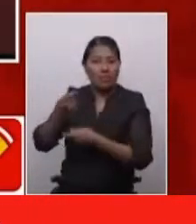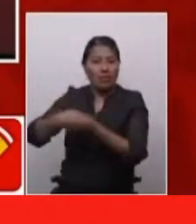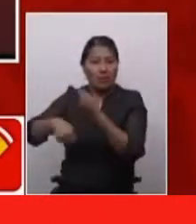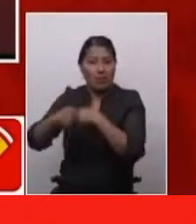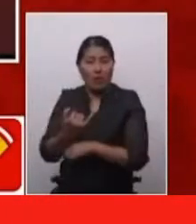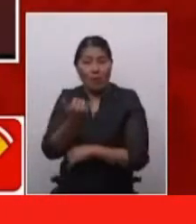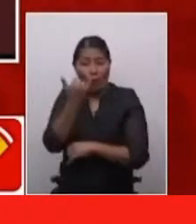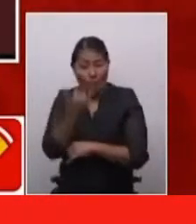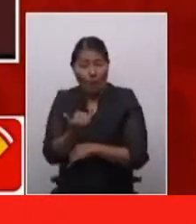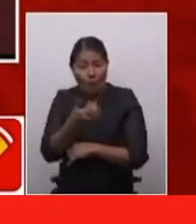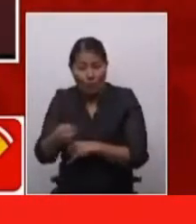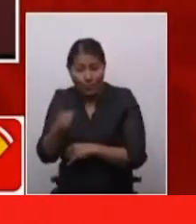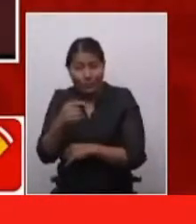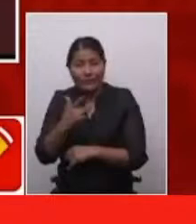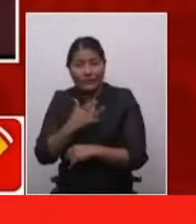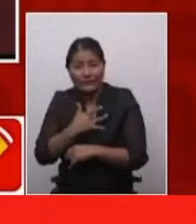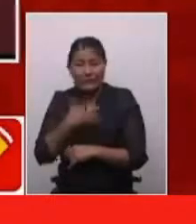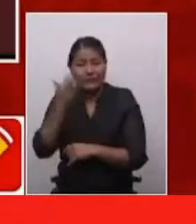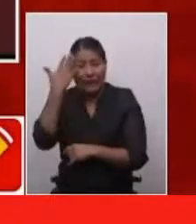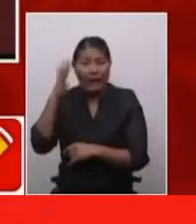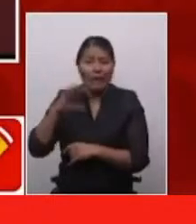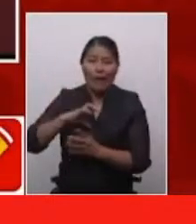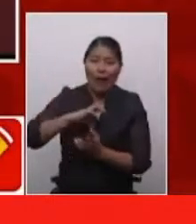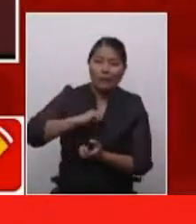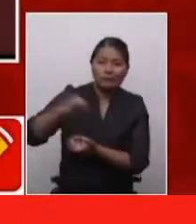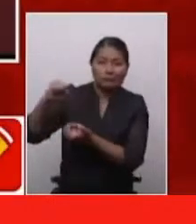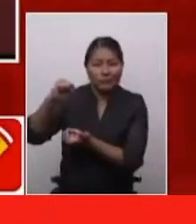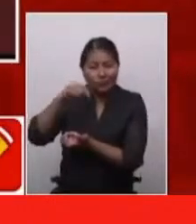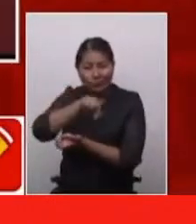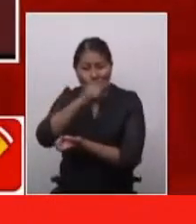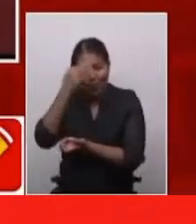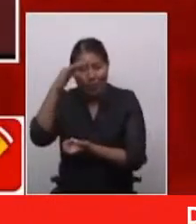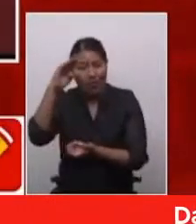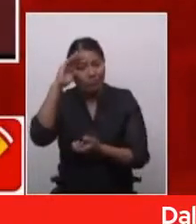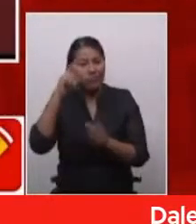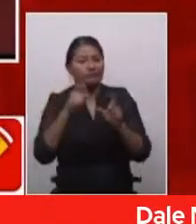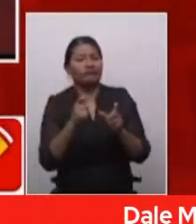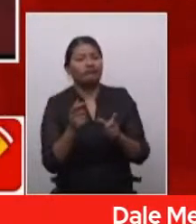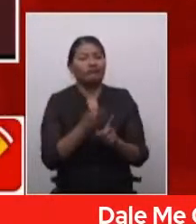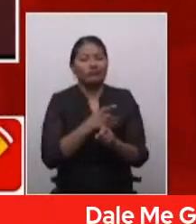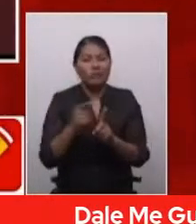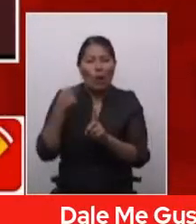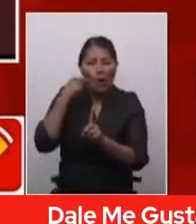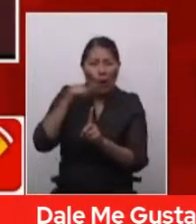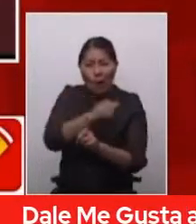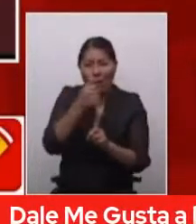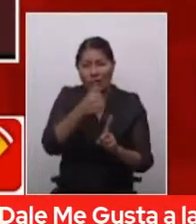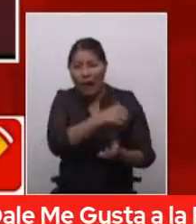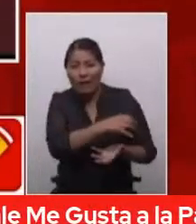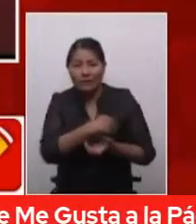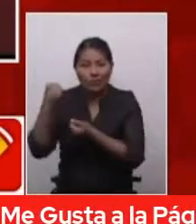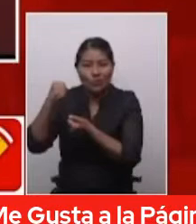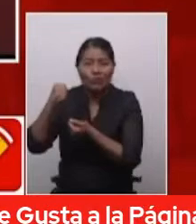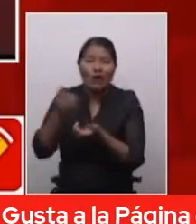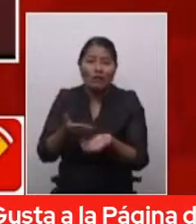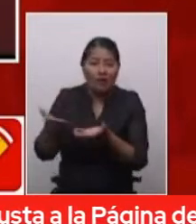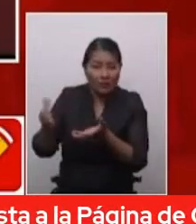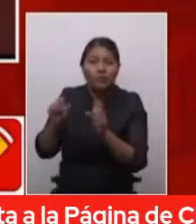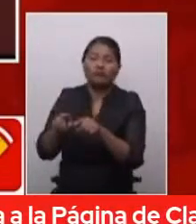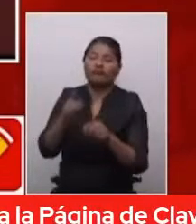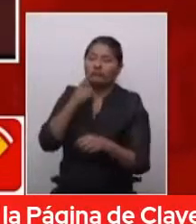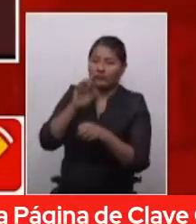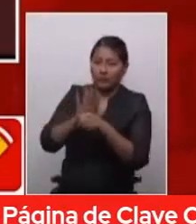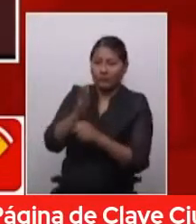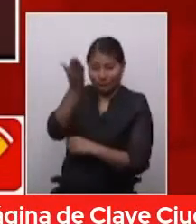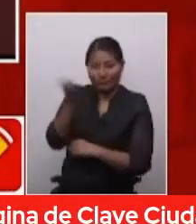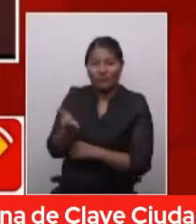hoy ha sido parte o ha sufrido el golpe, el maltrato y el abuso de algunas municipalidades, yo me comprometo